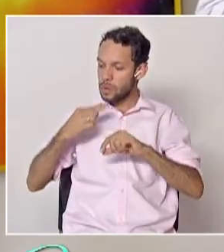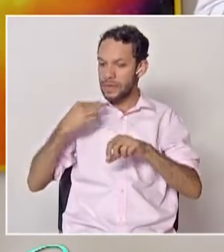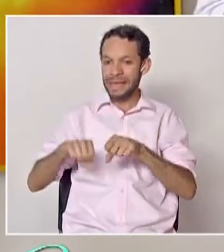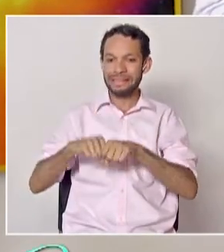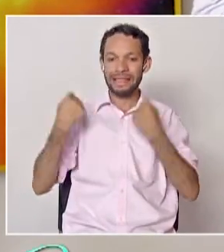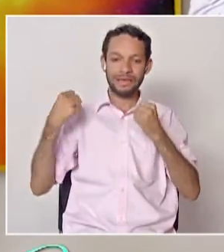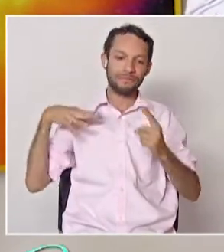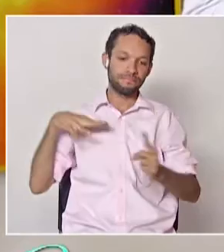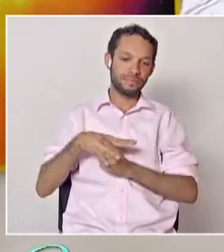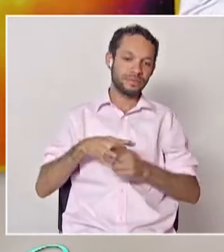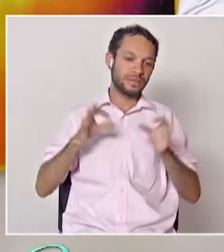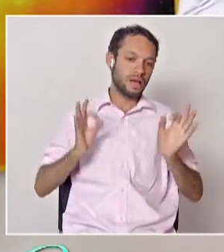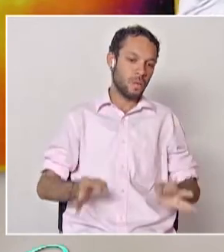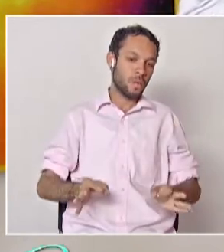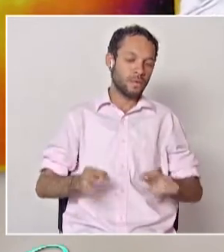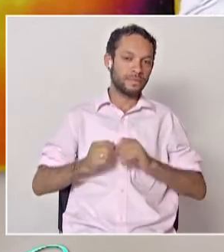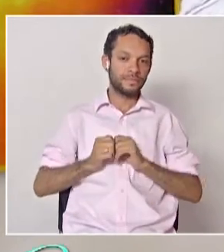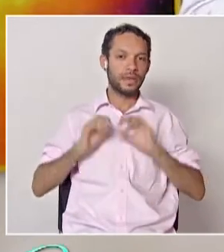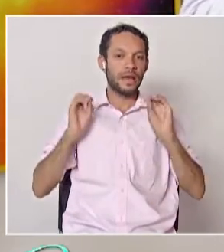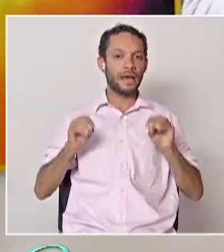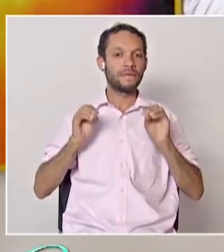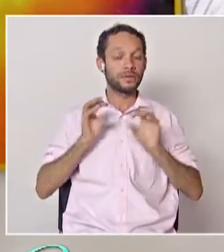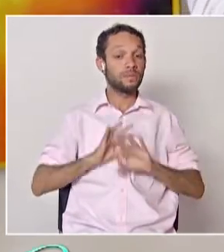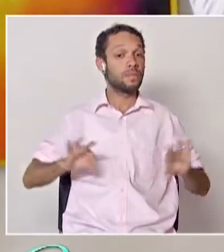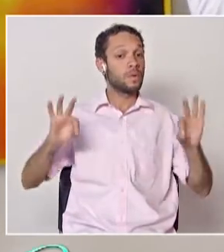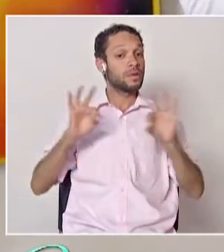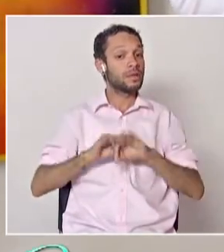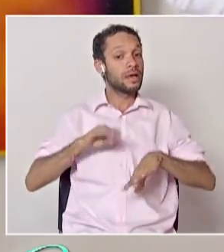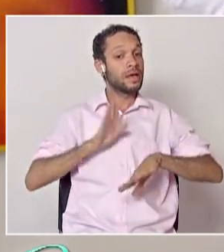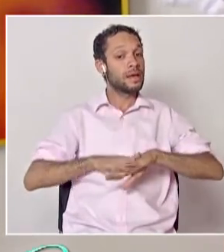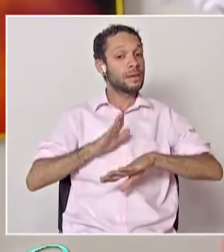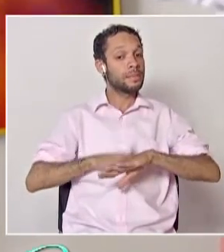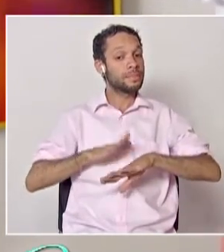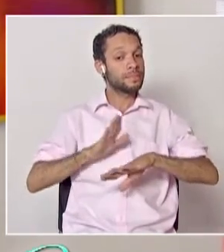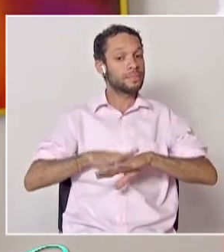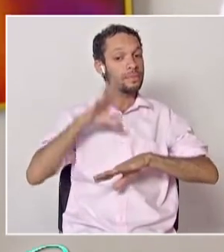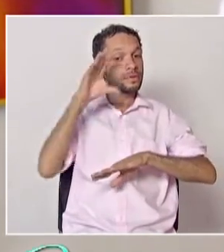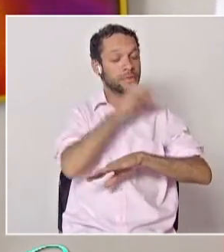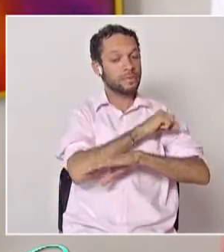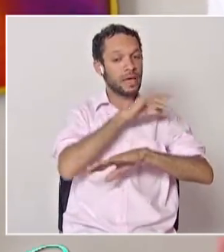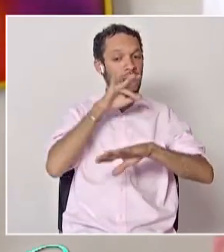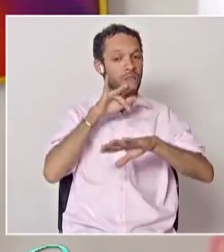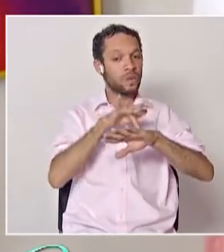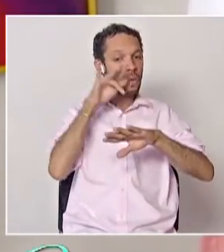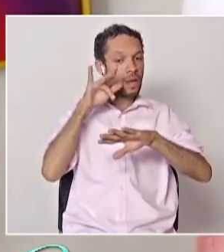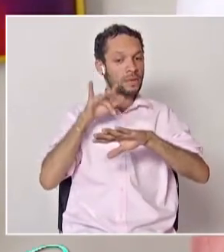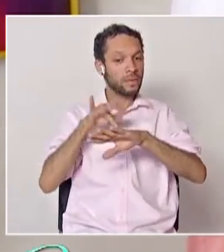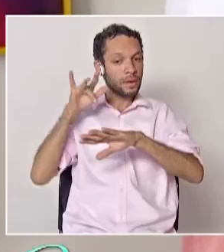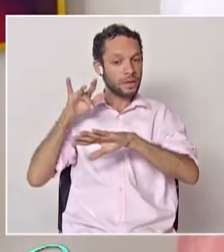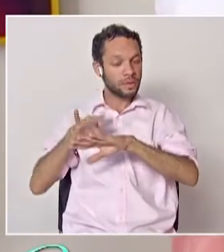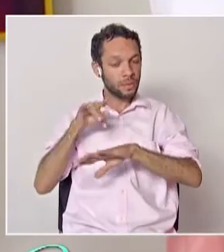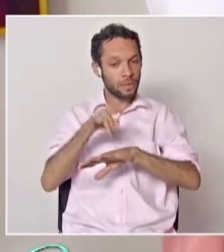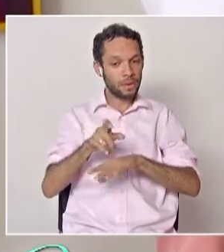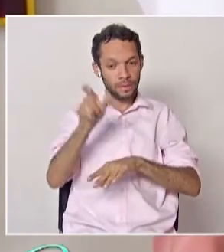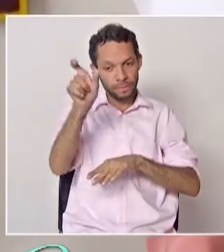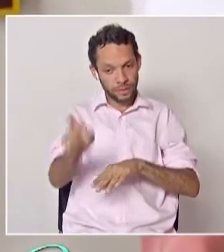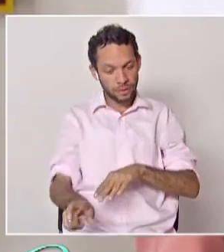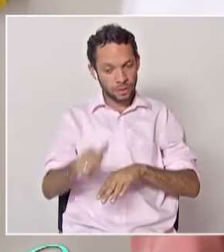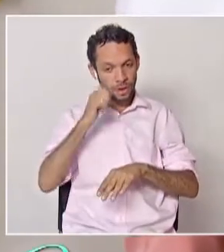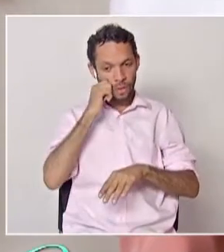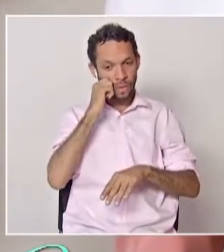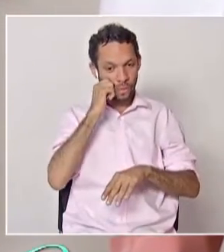elementos necesarios. Entonces, lo que estamos es haciendo unos estímulos para que el propio